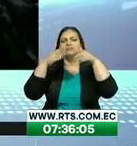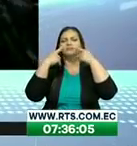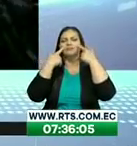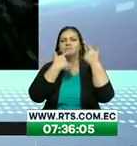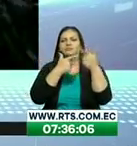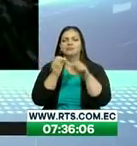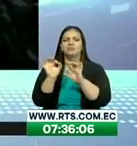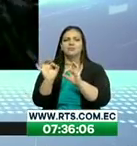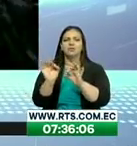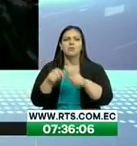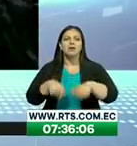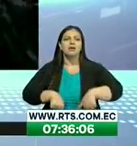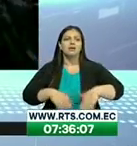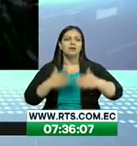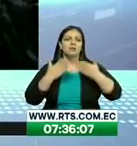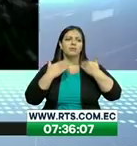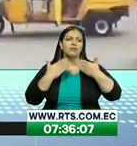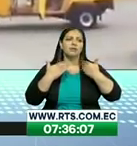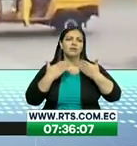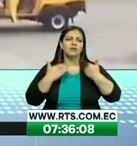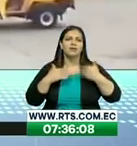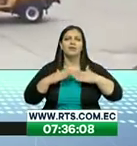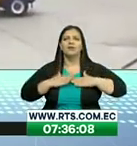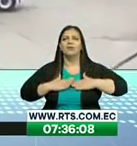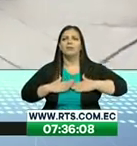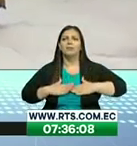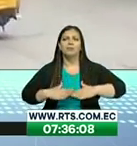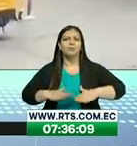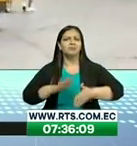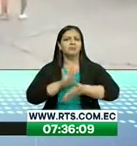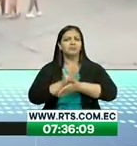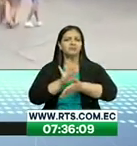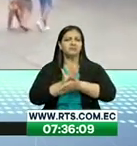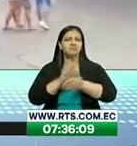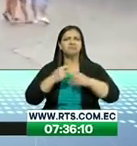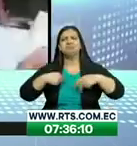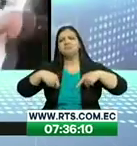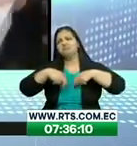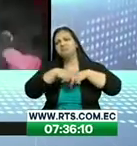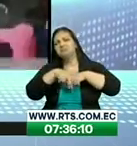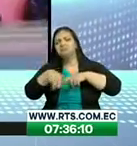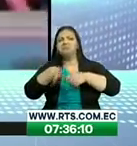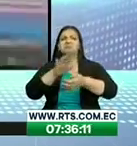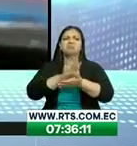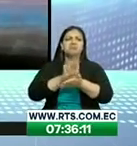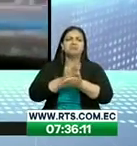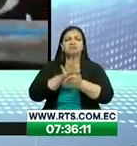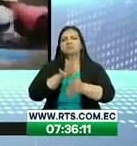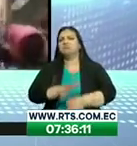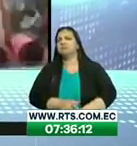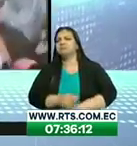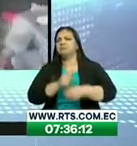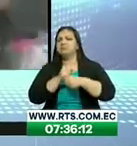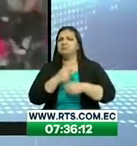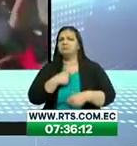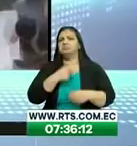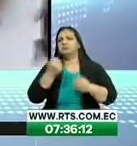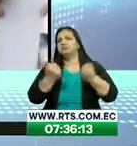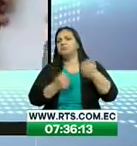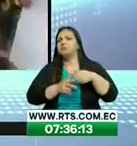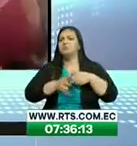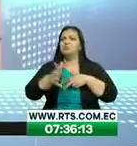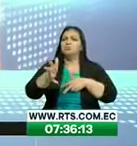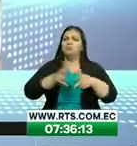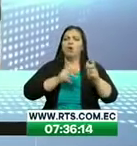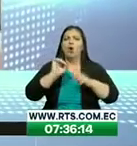Guayaquil particularmente y en Guayas poder trasladarnos con tranquilidad, con seguridad, sentirnos confiados de que nos